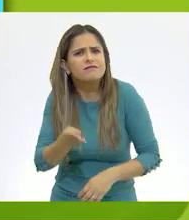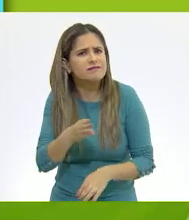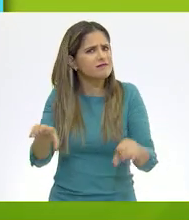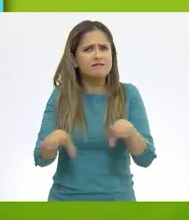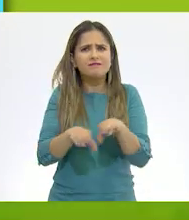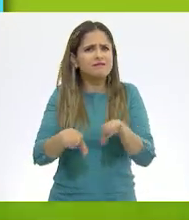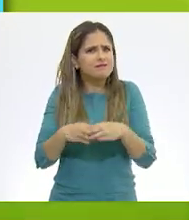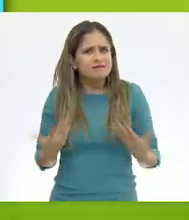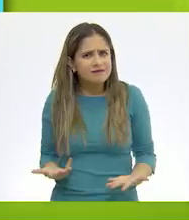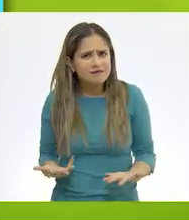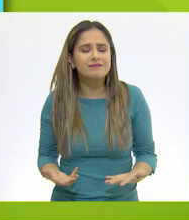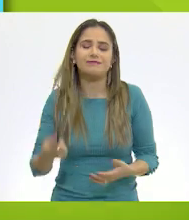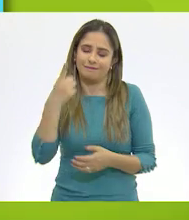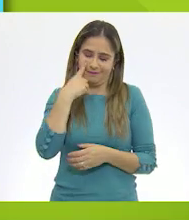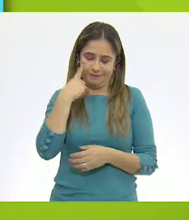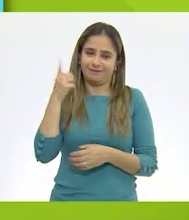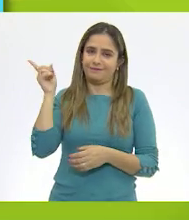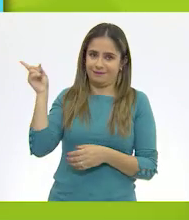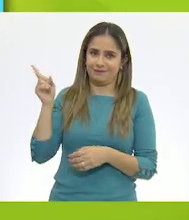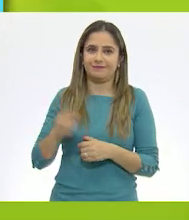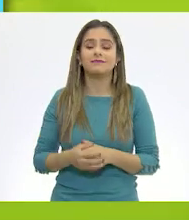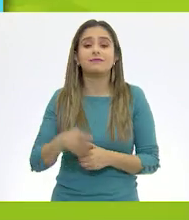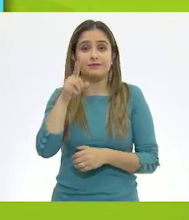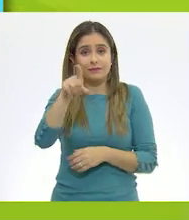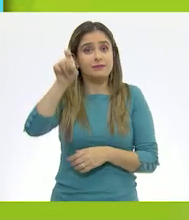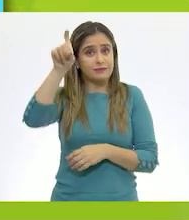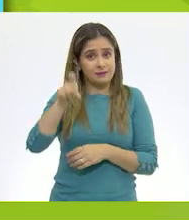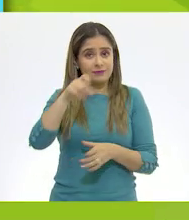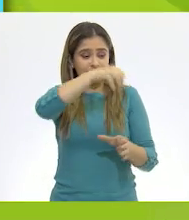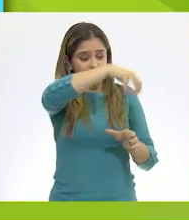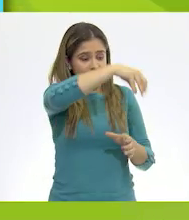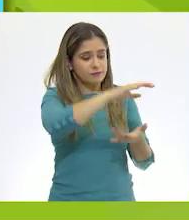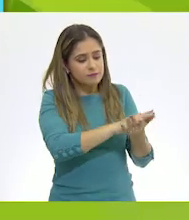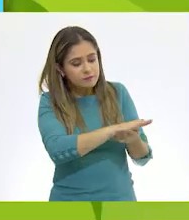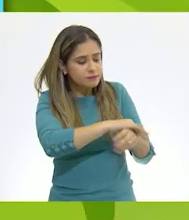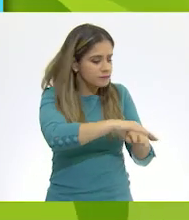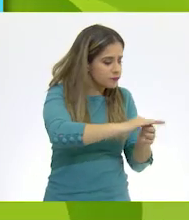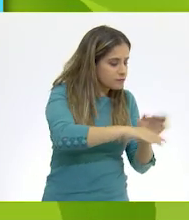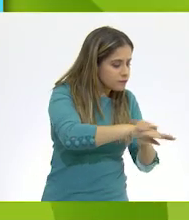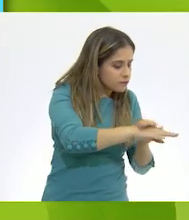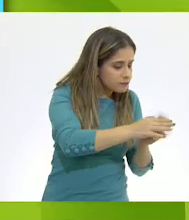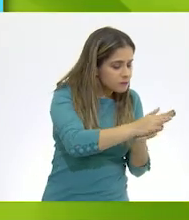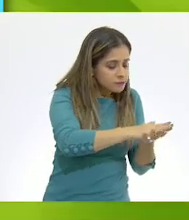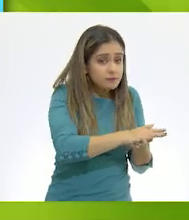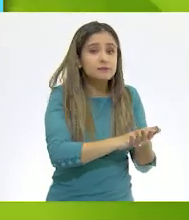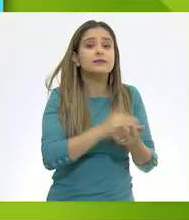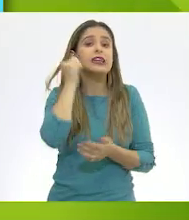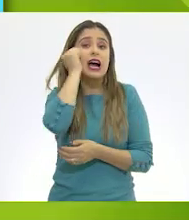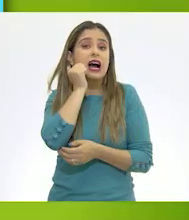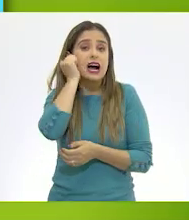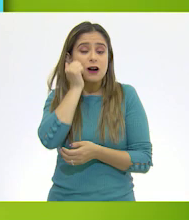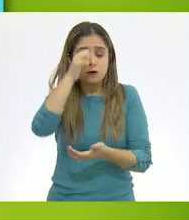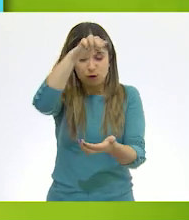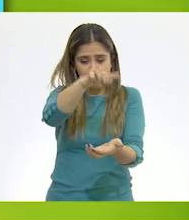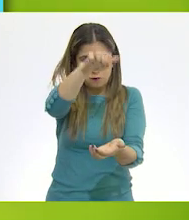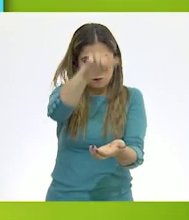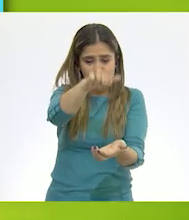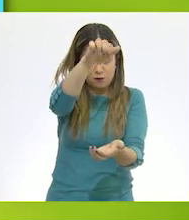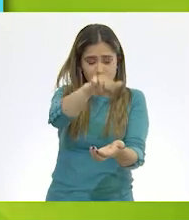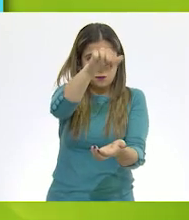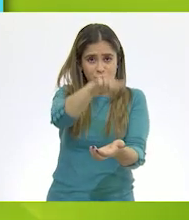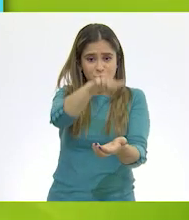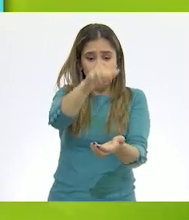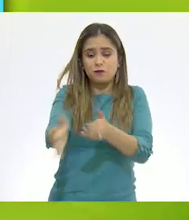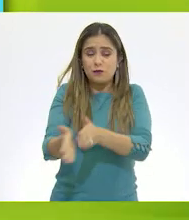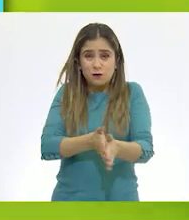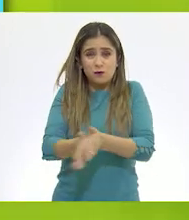hacerlo correctamente. Moja tus manos. Usa suficiente jabón. Frota tus palmas una